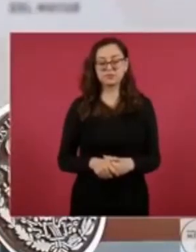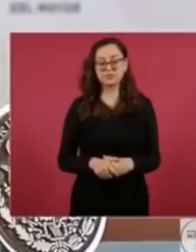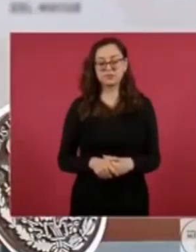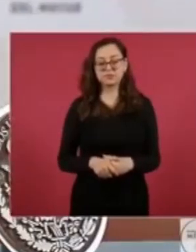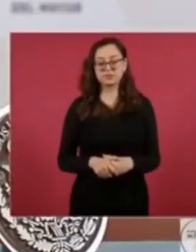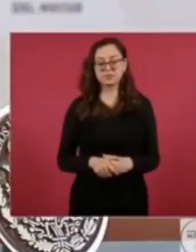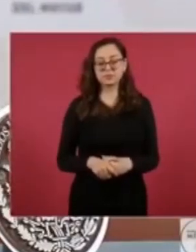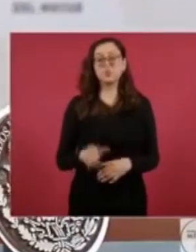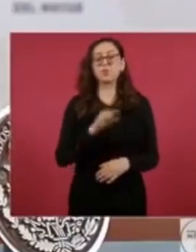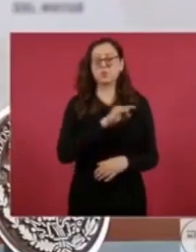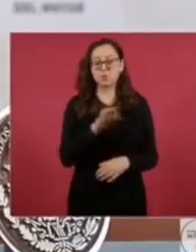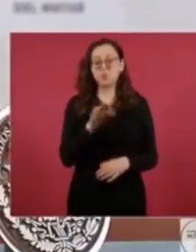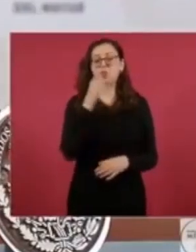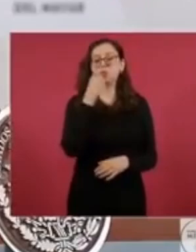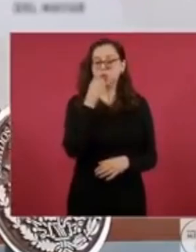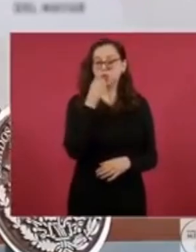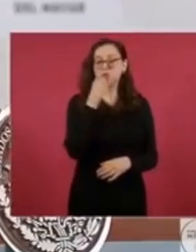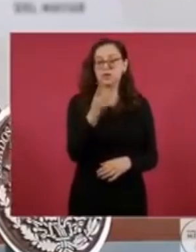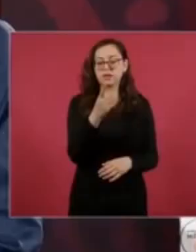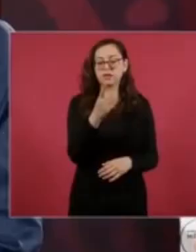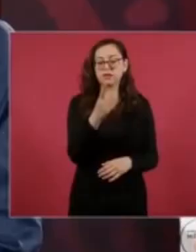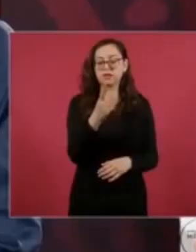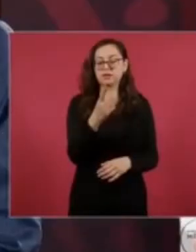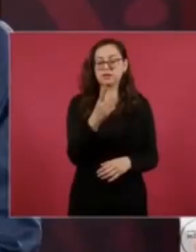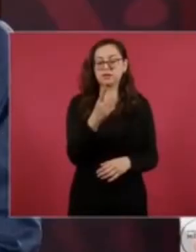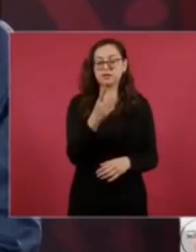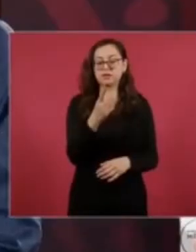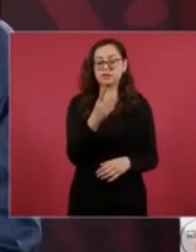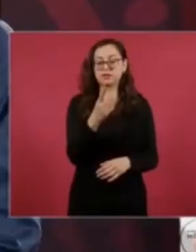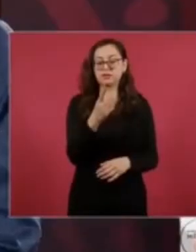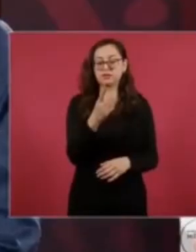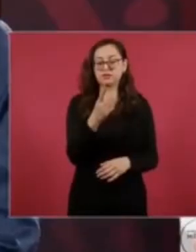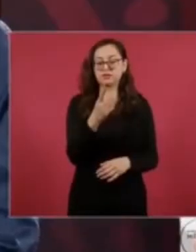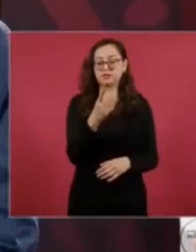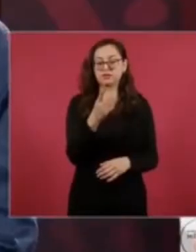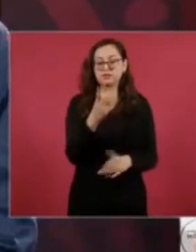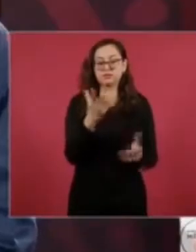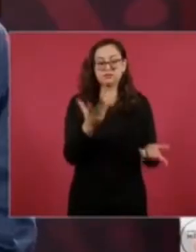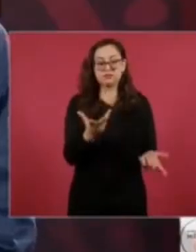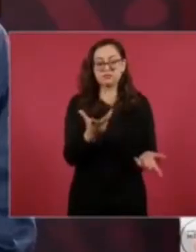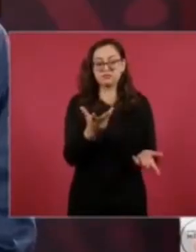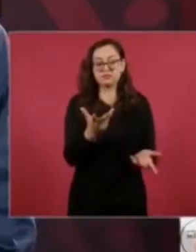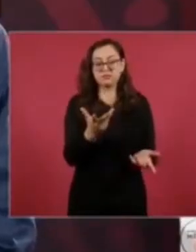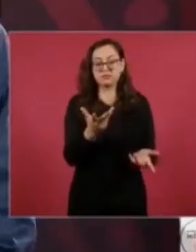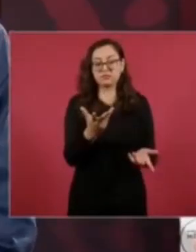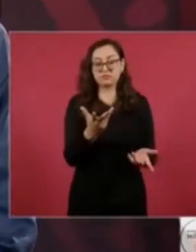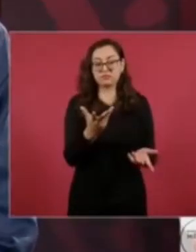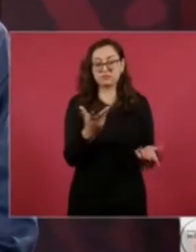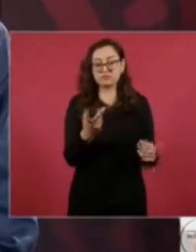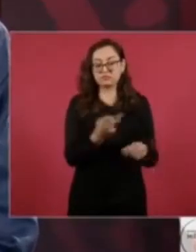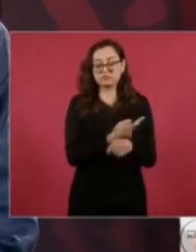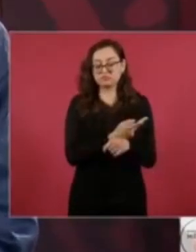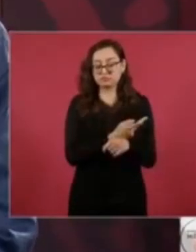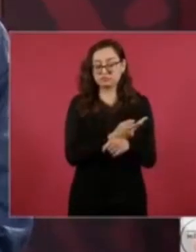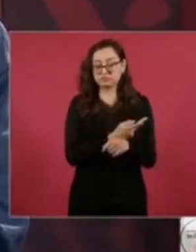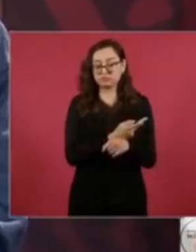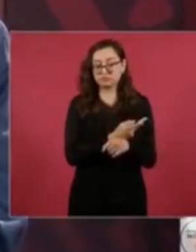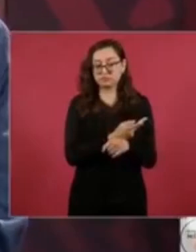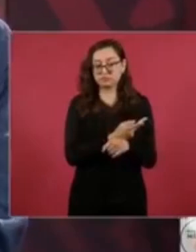Lo que sí les podemos decir es que no participó